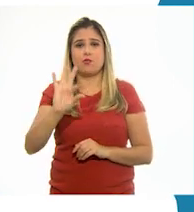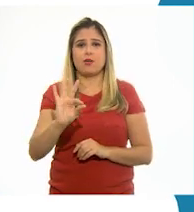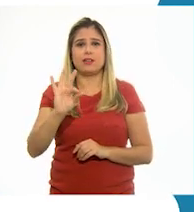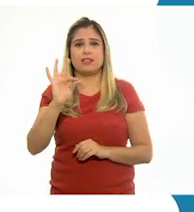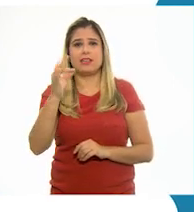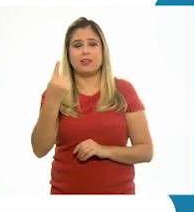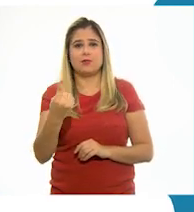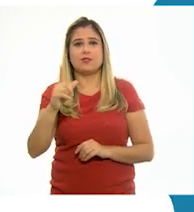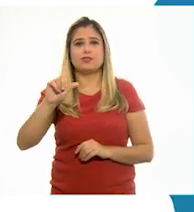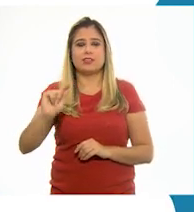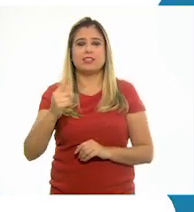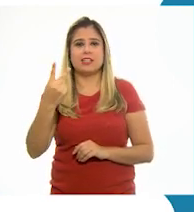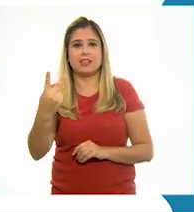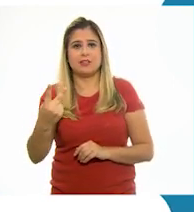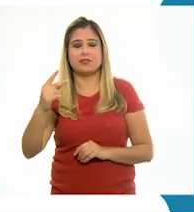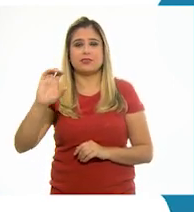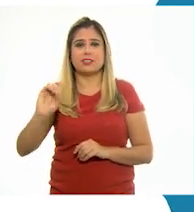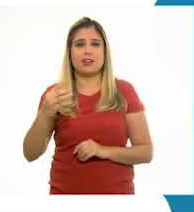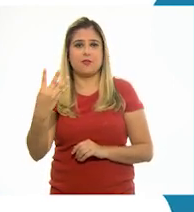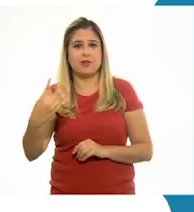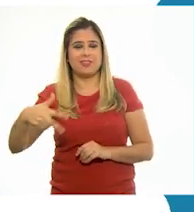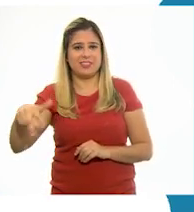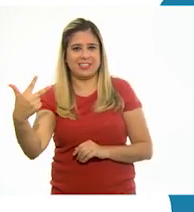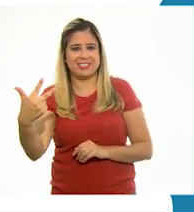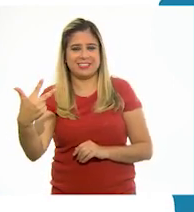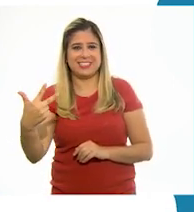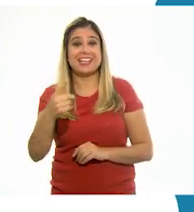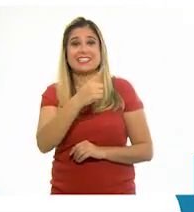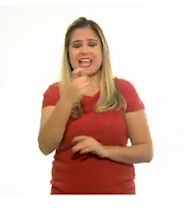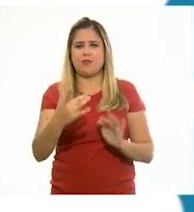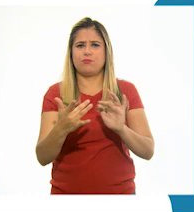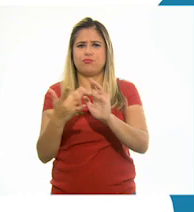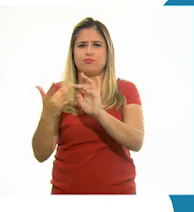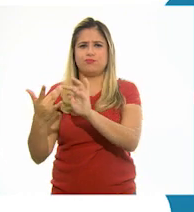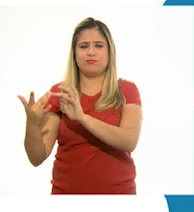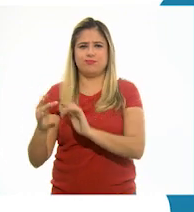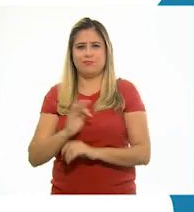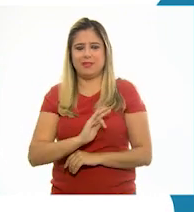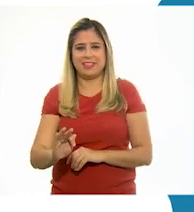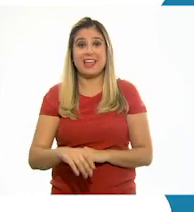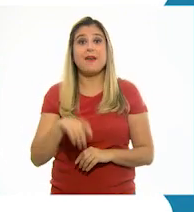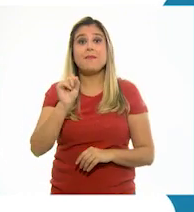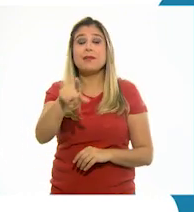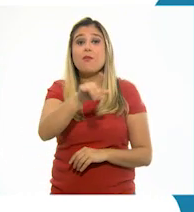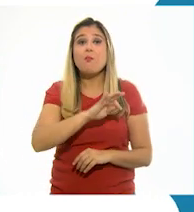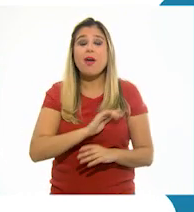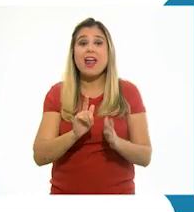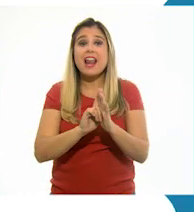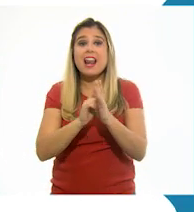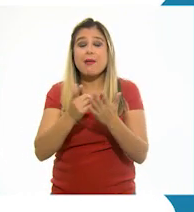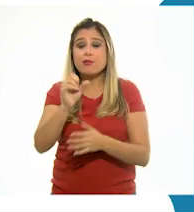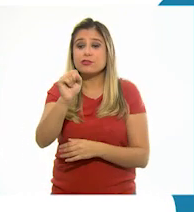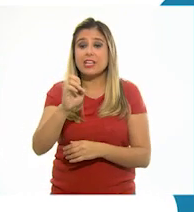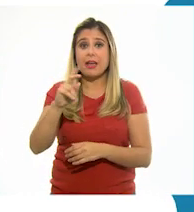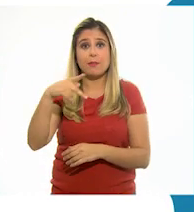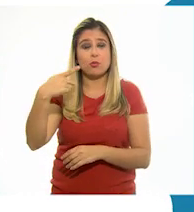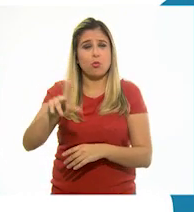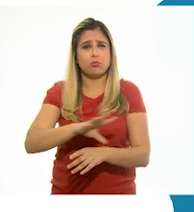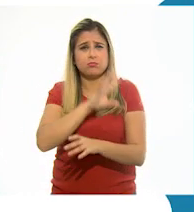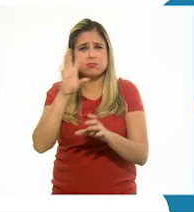55 41 72 04 13 con 100 líneas. También puedes encontrar los libros de texto en la